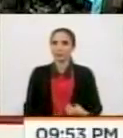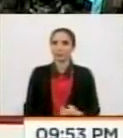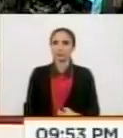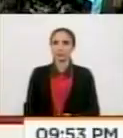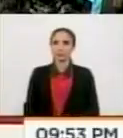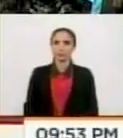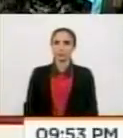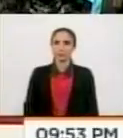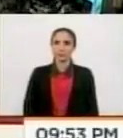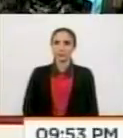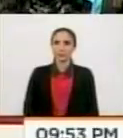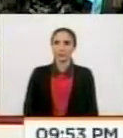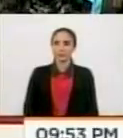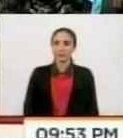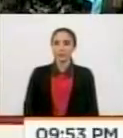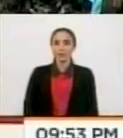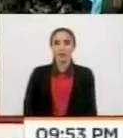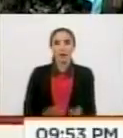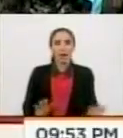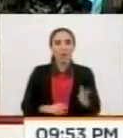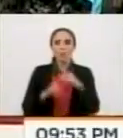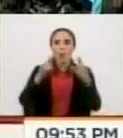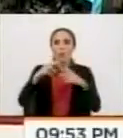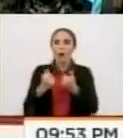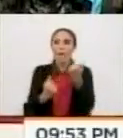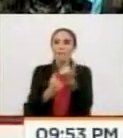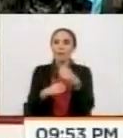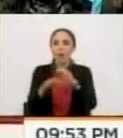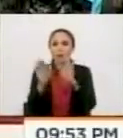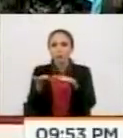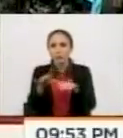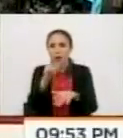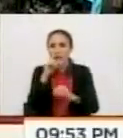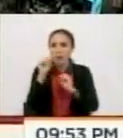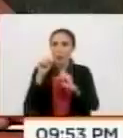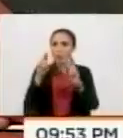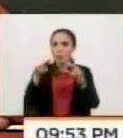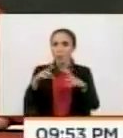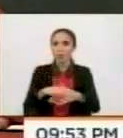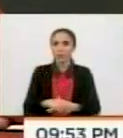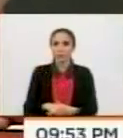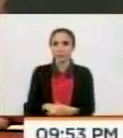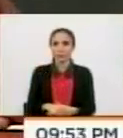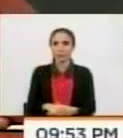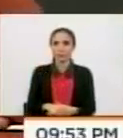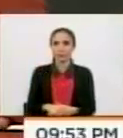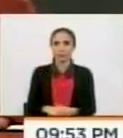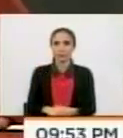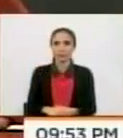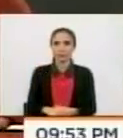zapatos del presidente? Ni un día. Ni un día. ¿Cuánto? ¿Quién se los presto?